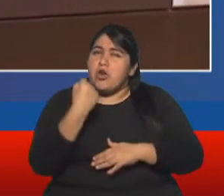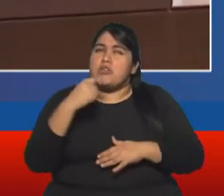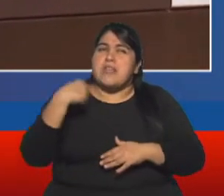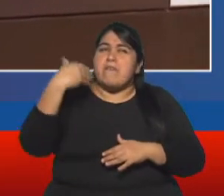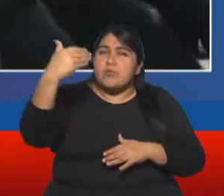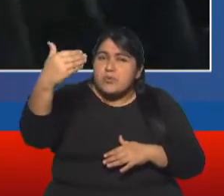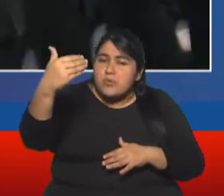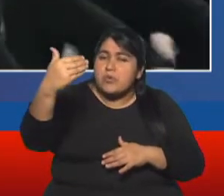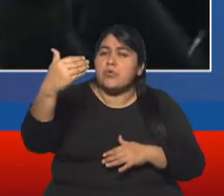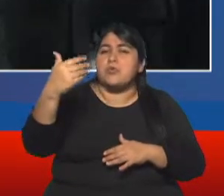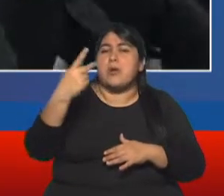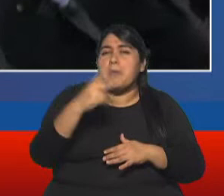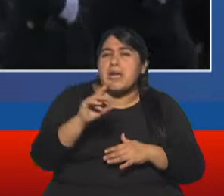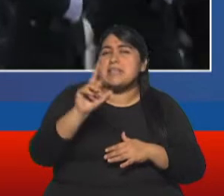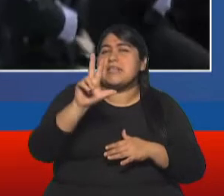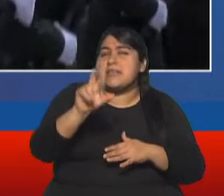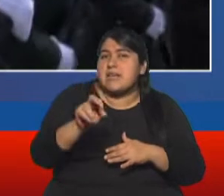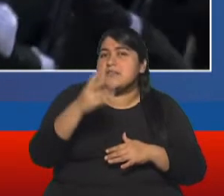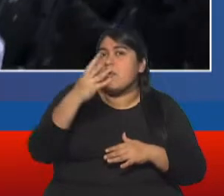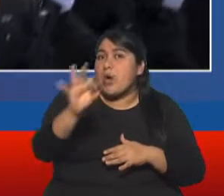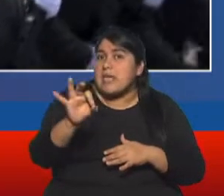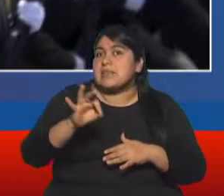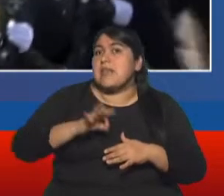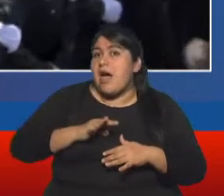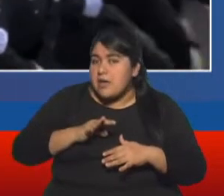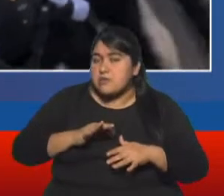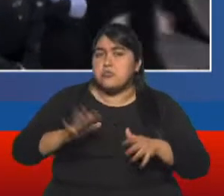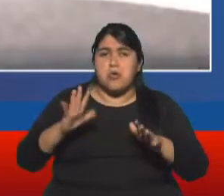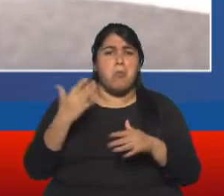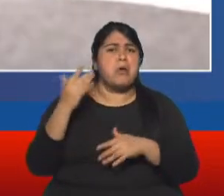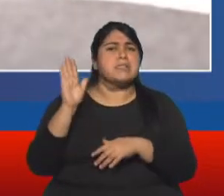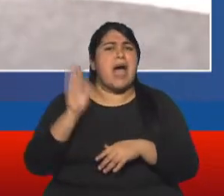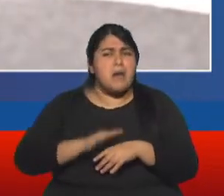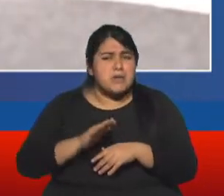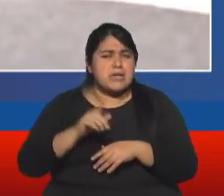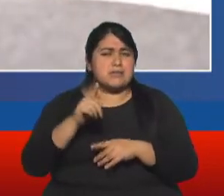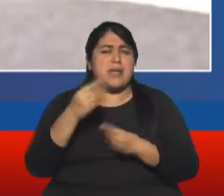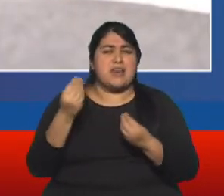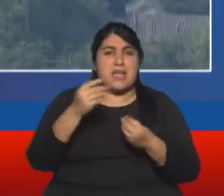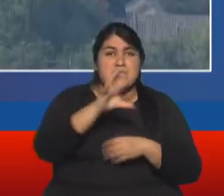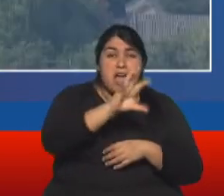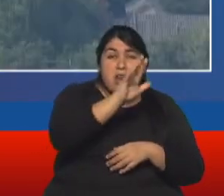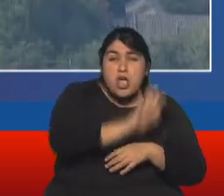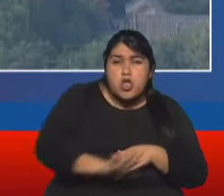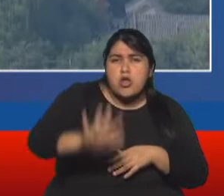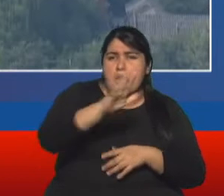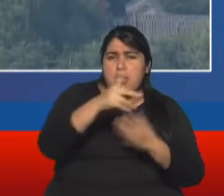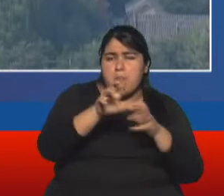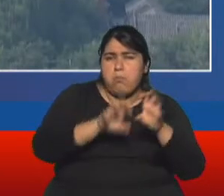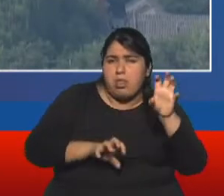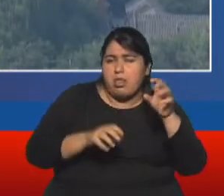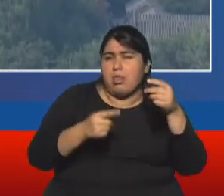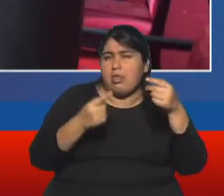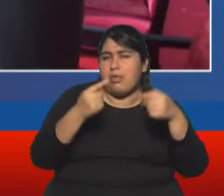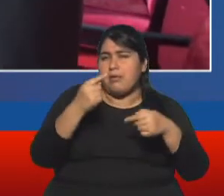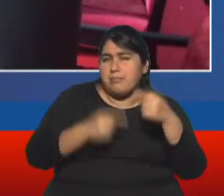futuro, 20, 30, 40 años, podía de alguna manera amenazar la estabilidad regional, repito, desde la perspectiva de lo